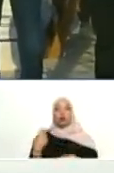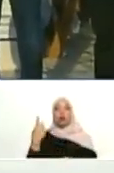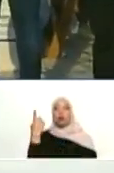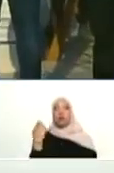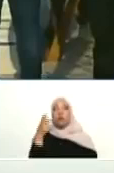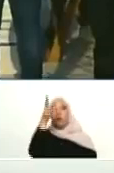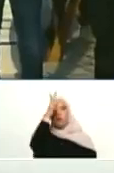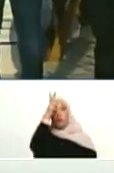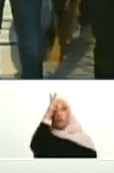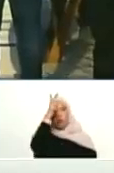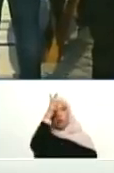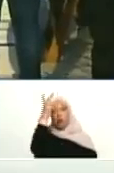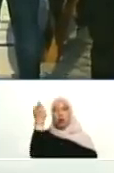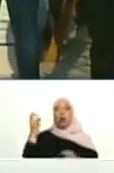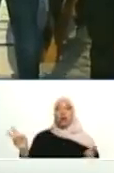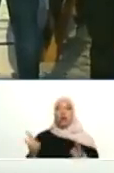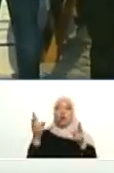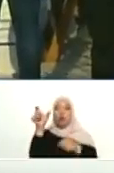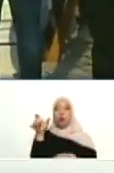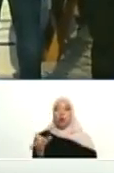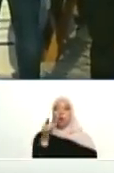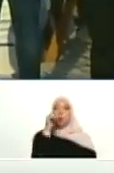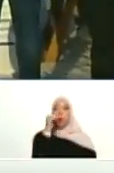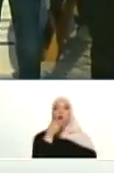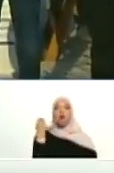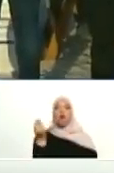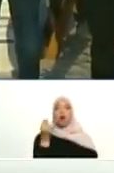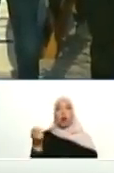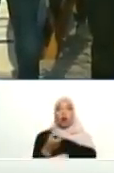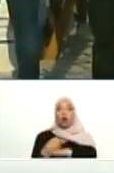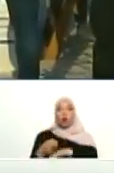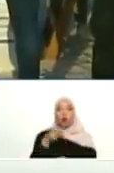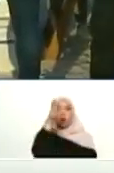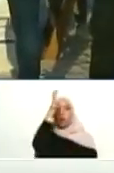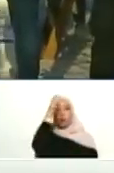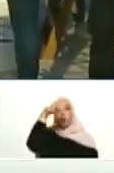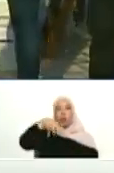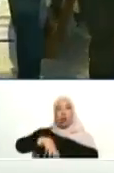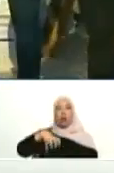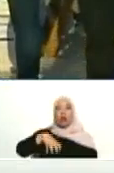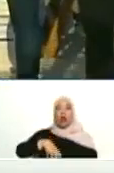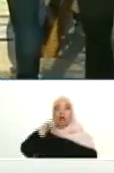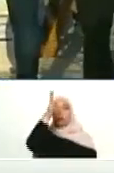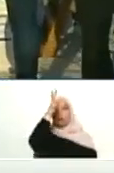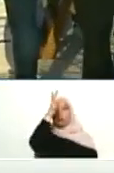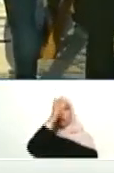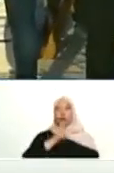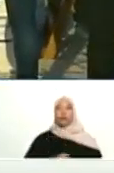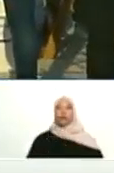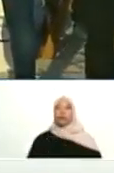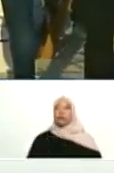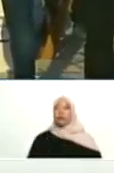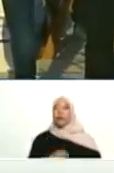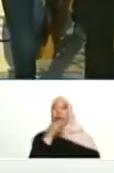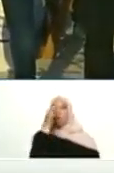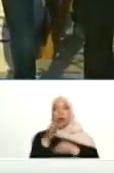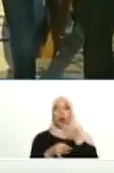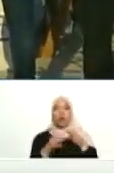falconiano, Víctor Clark, gobernador del estado Falcón. Víctor, cuéntamelo